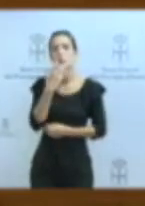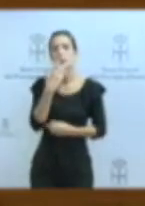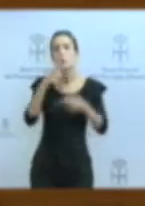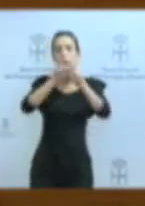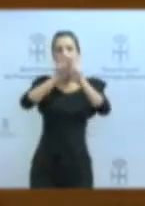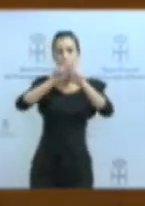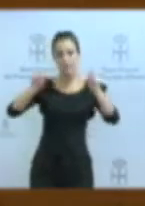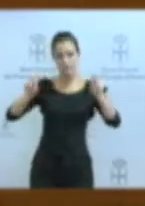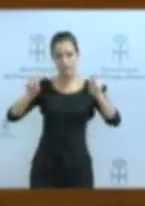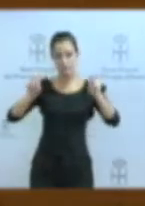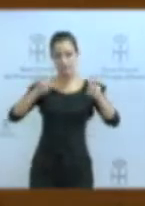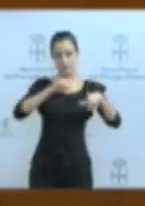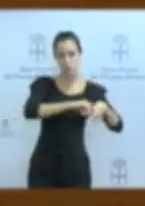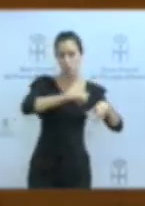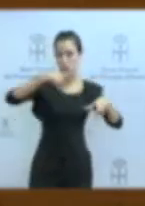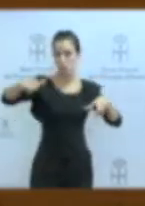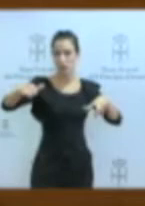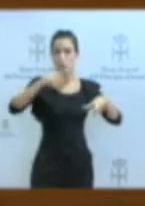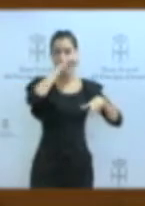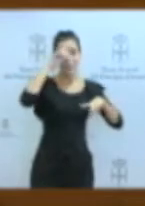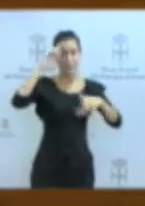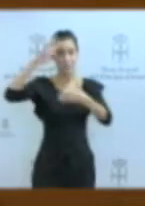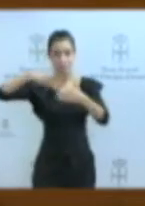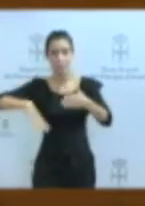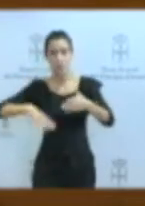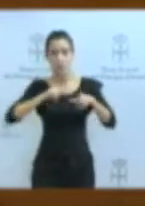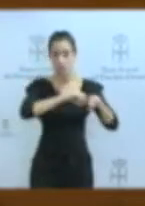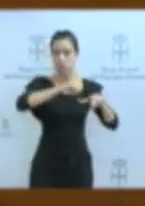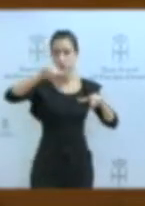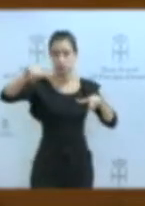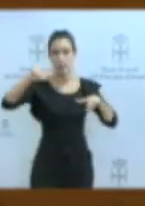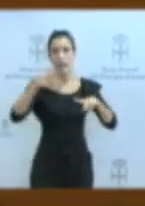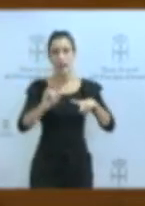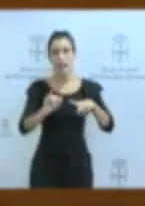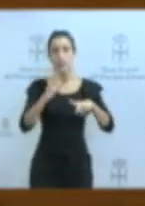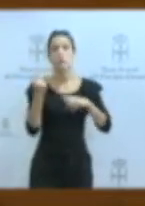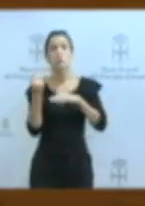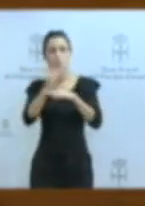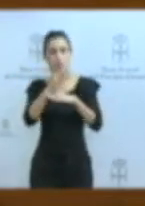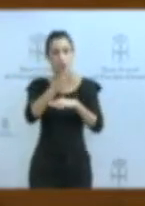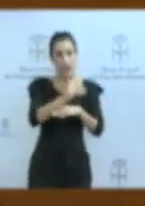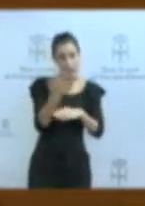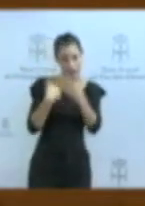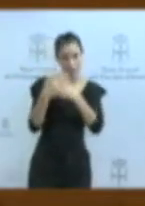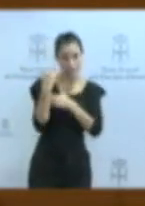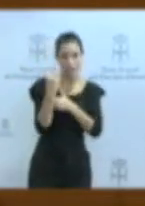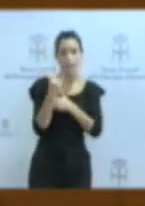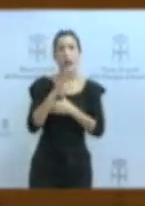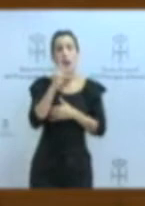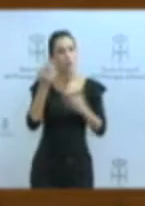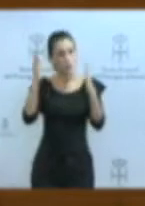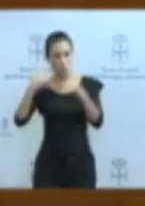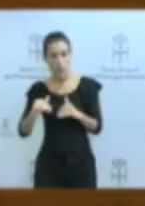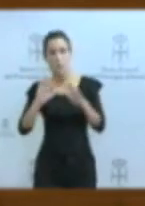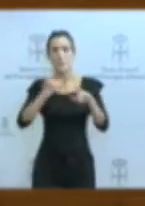y Barcelona, que tenían ayudas, han dejado de tenerlas y mantienen la conexión. Hemos tenido el caso